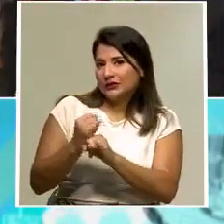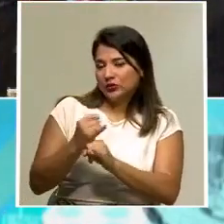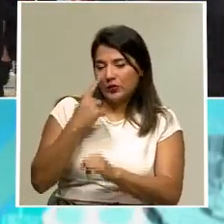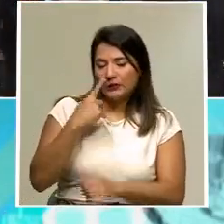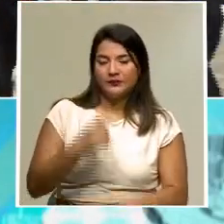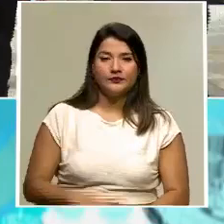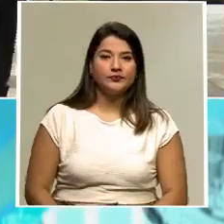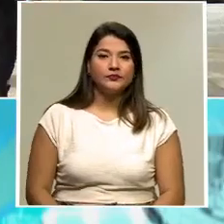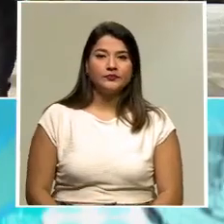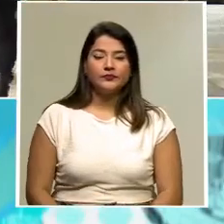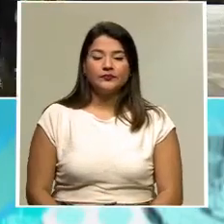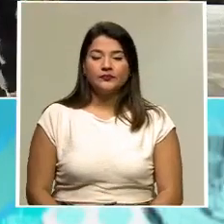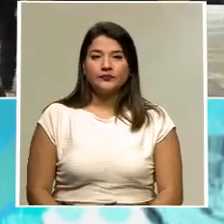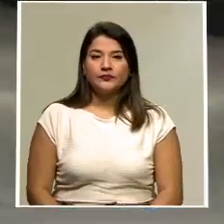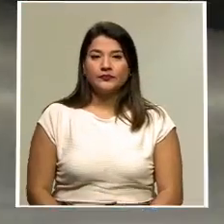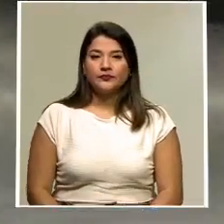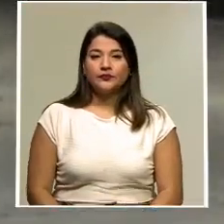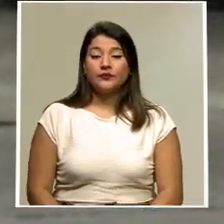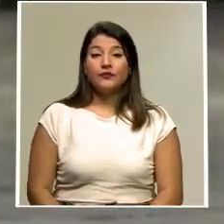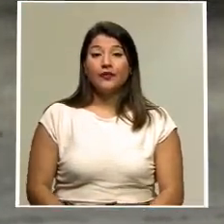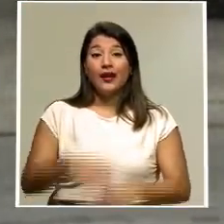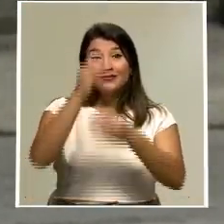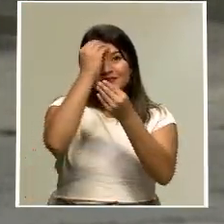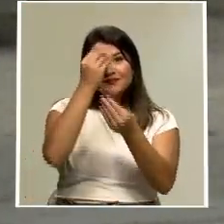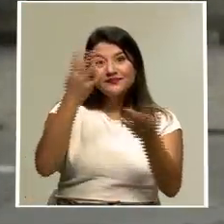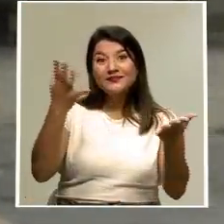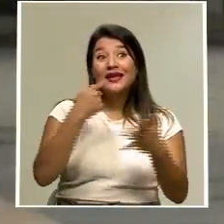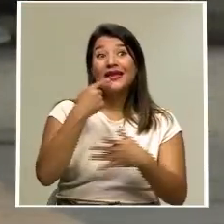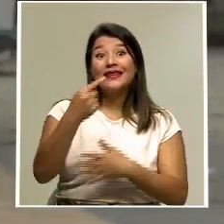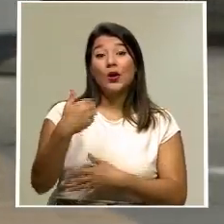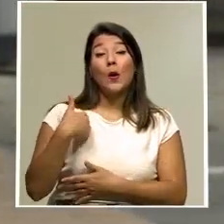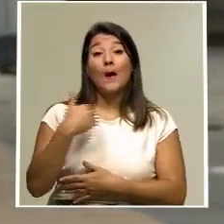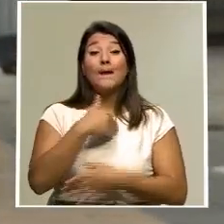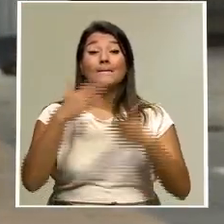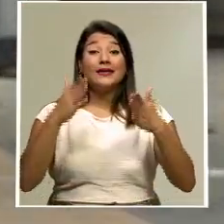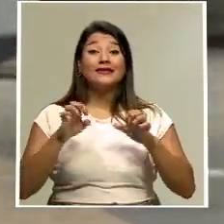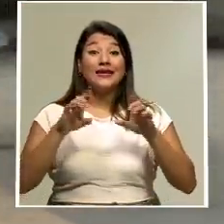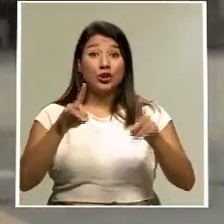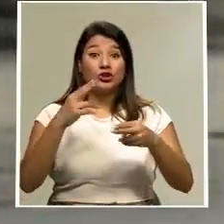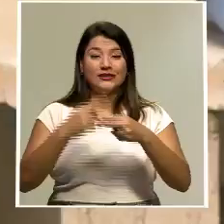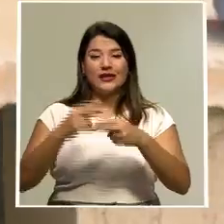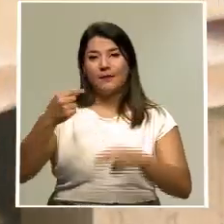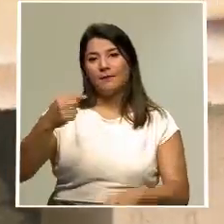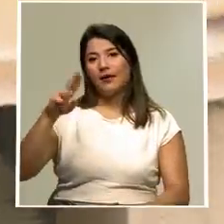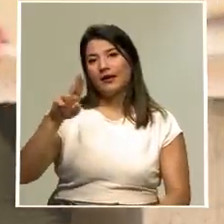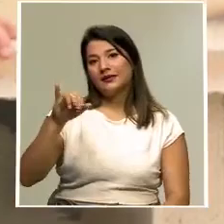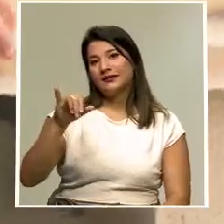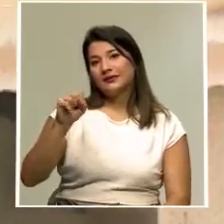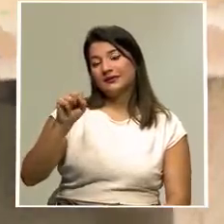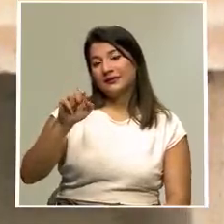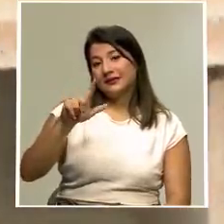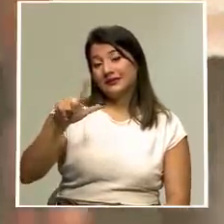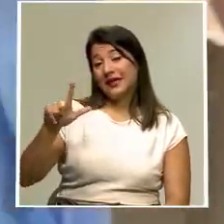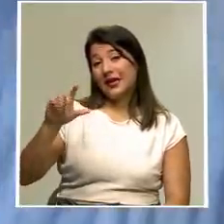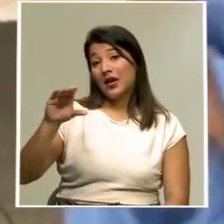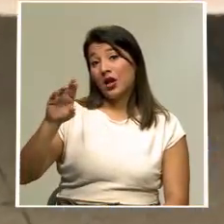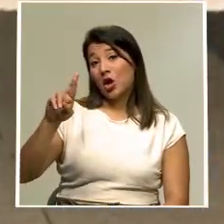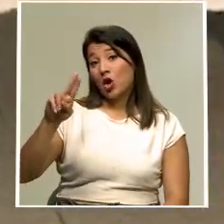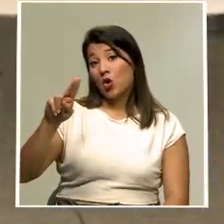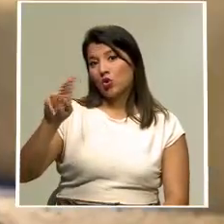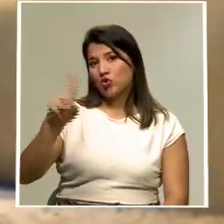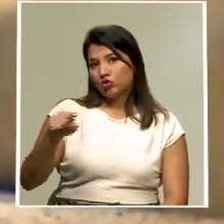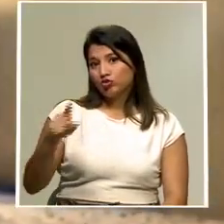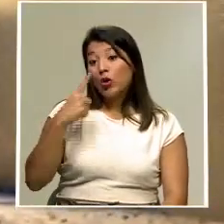Veamos. El anuncio que brindó la ministra de Educación, Giselle Cruz, sobre el reacomodo del calendario escolar durante